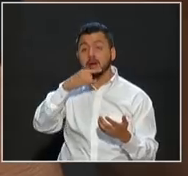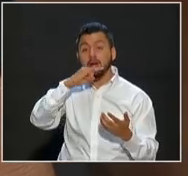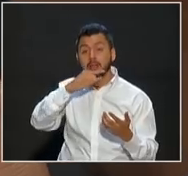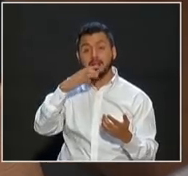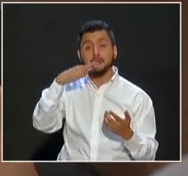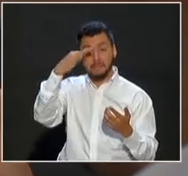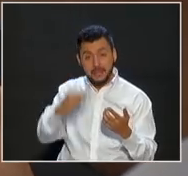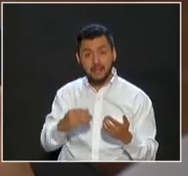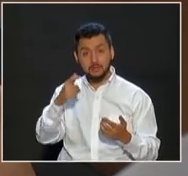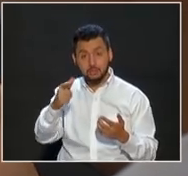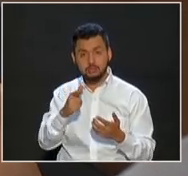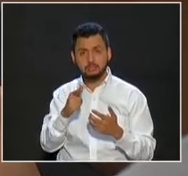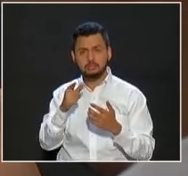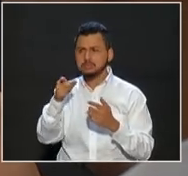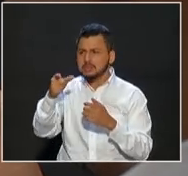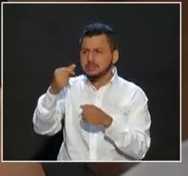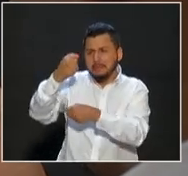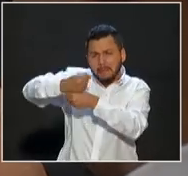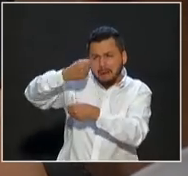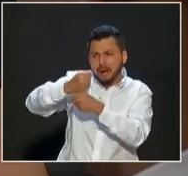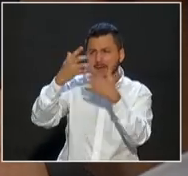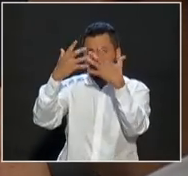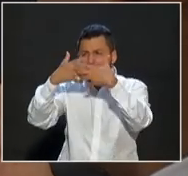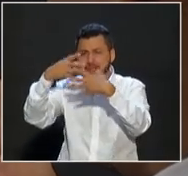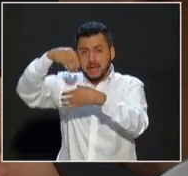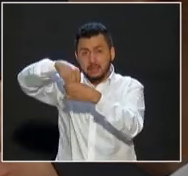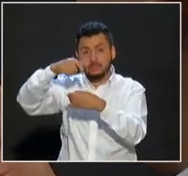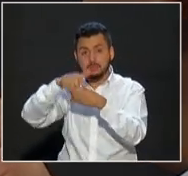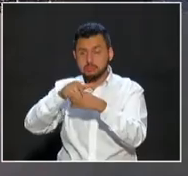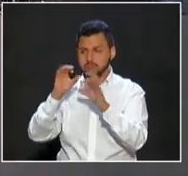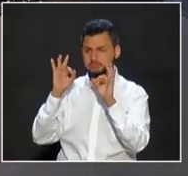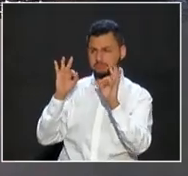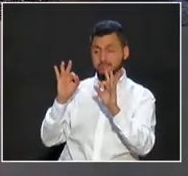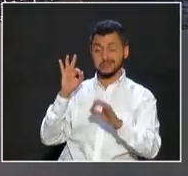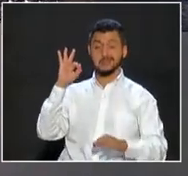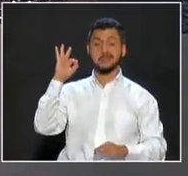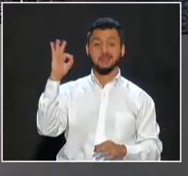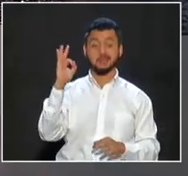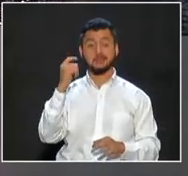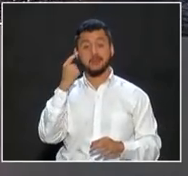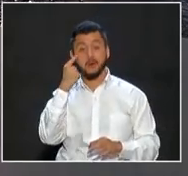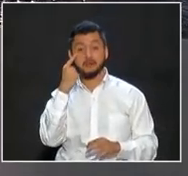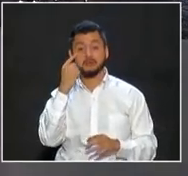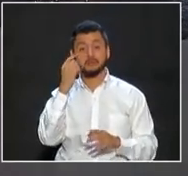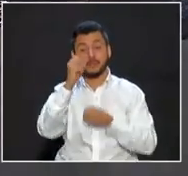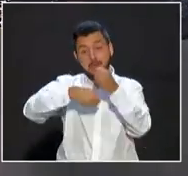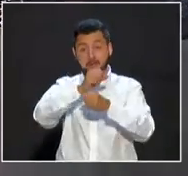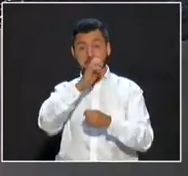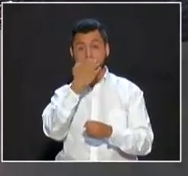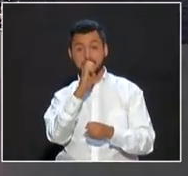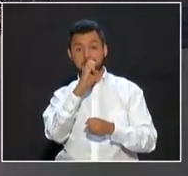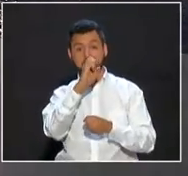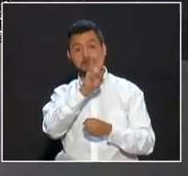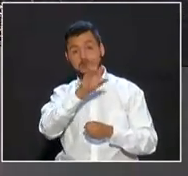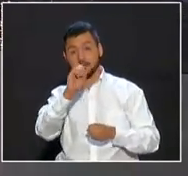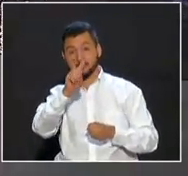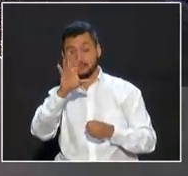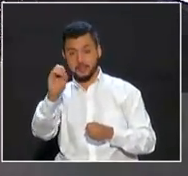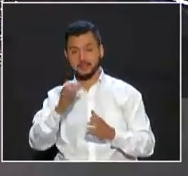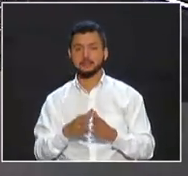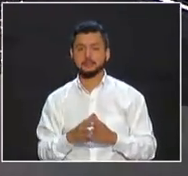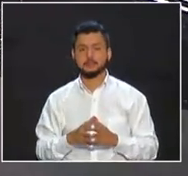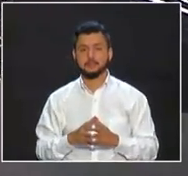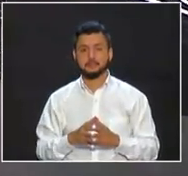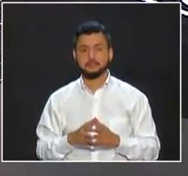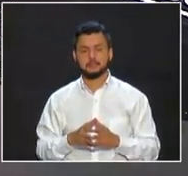pensar en una nueva fla desde el primero de enero del 2020 para competir el candidato mauricio está de acuerdo con lo que expuso en ese minuto